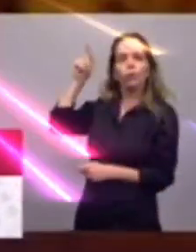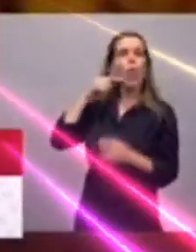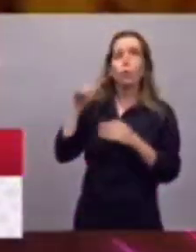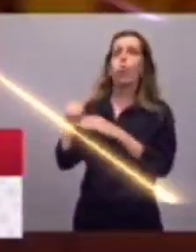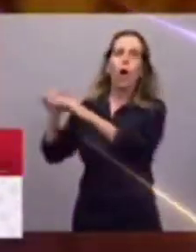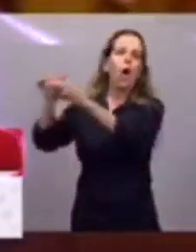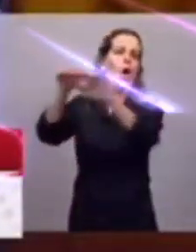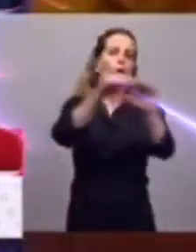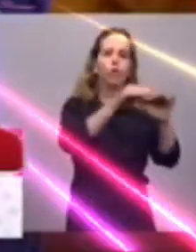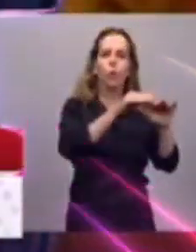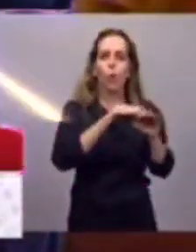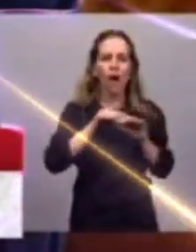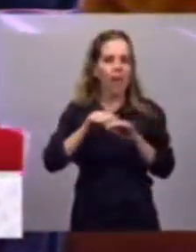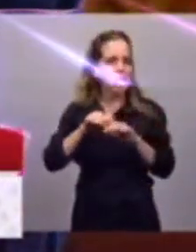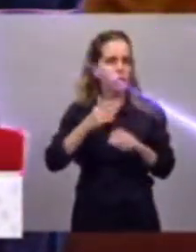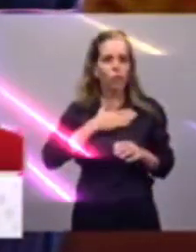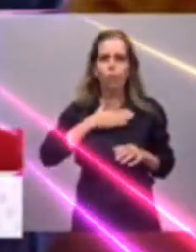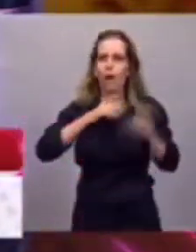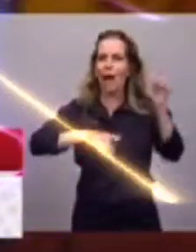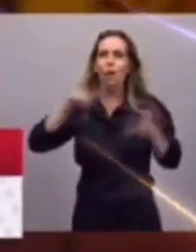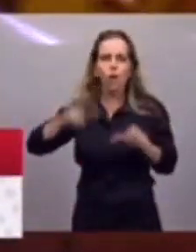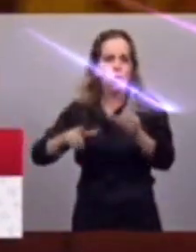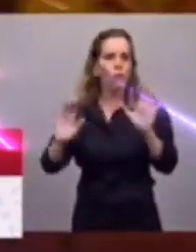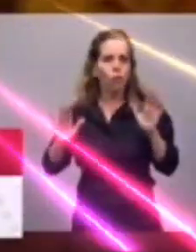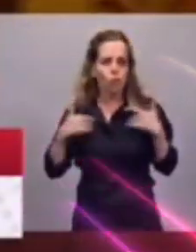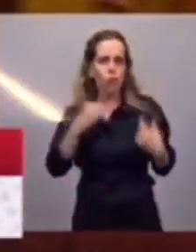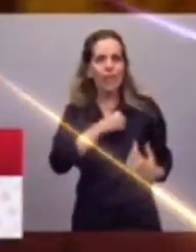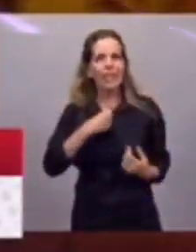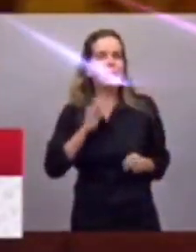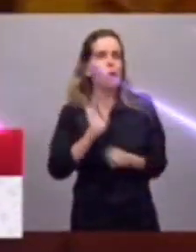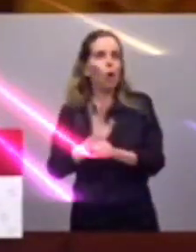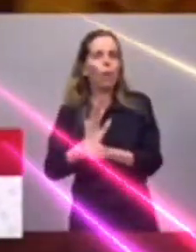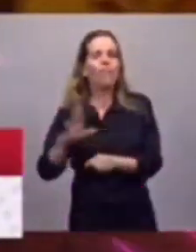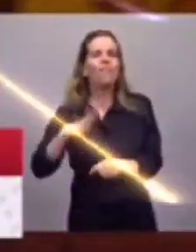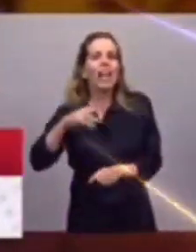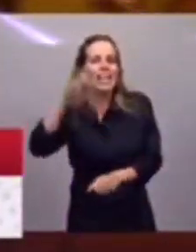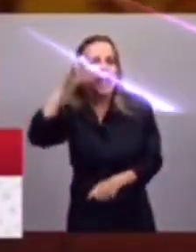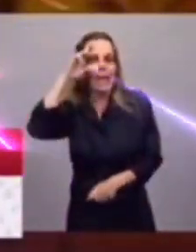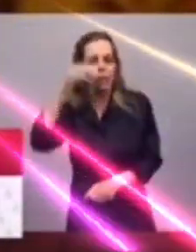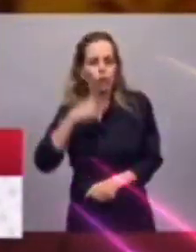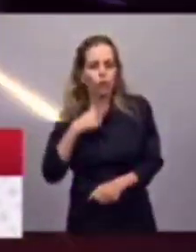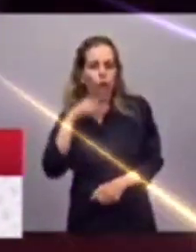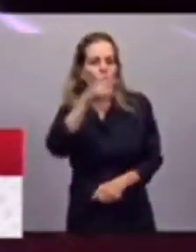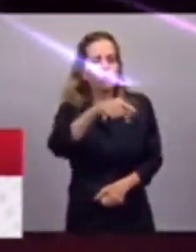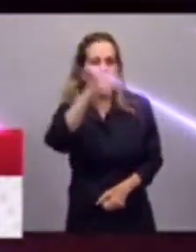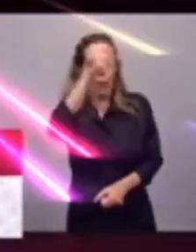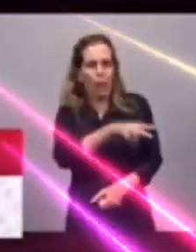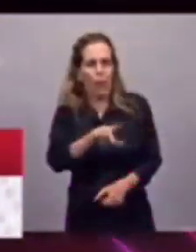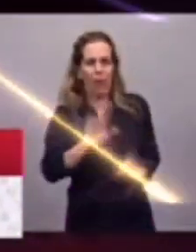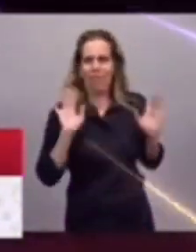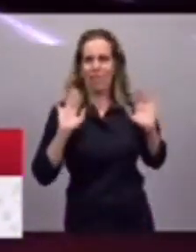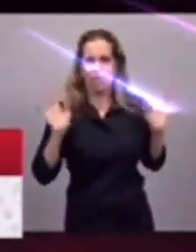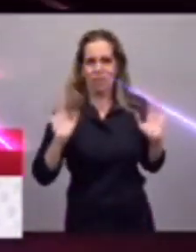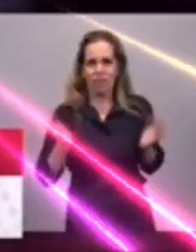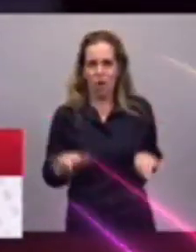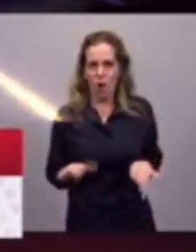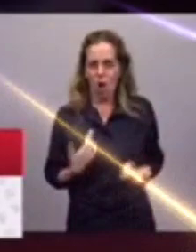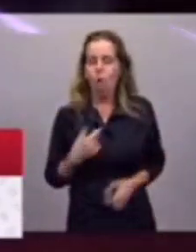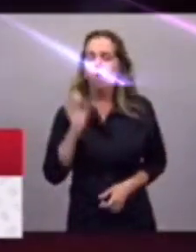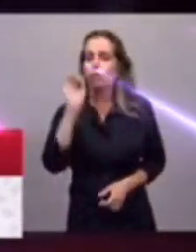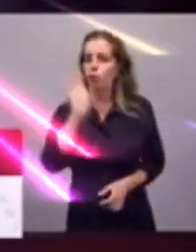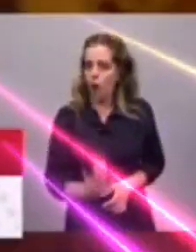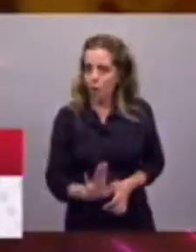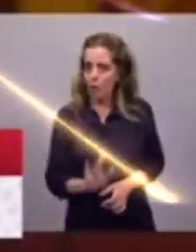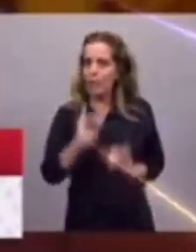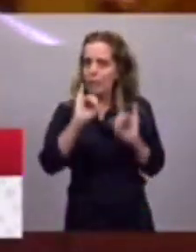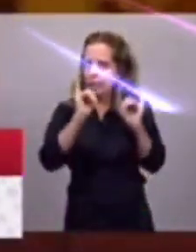creados a imagen y semejanza, por lo que siento que sería una falta de respeto que yo lo bendiga a usted. Lo único que voy a